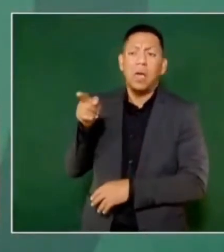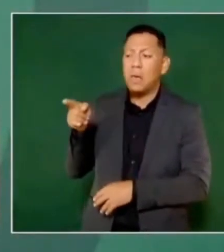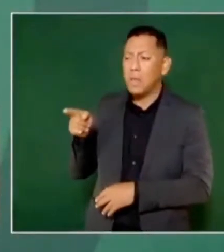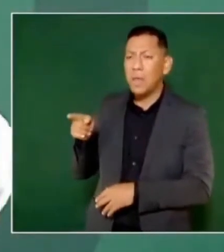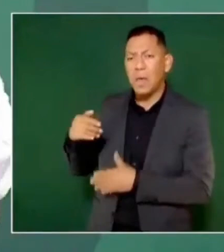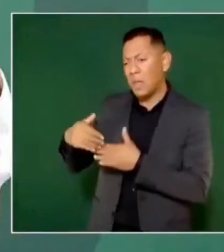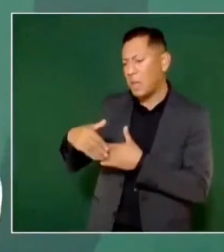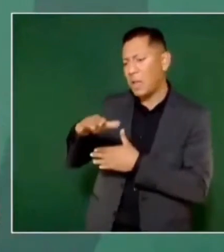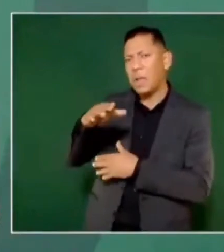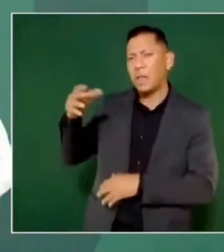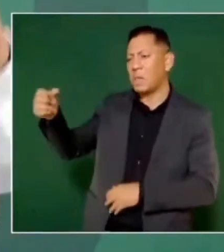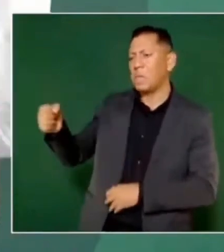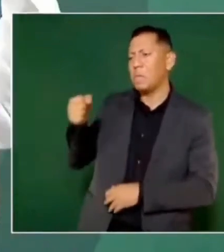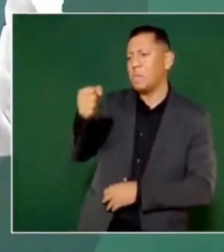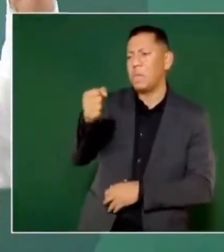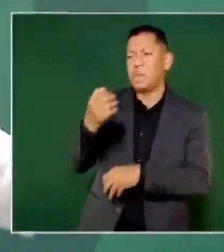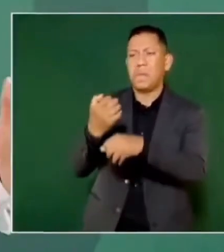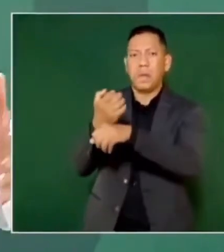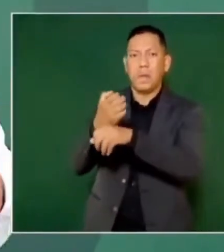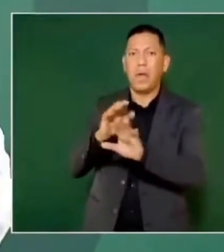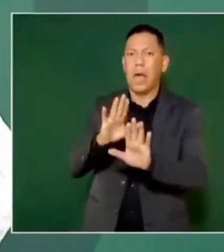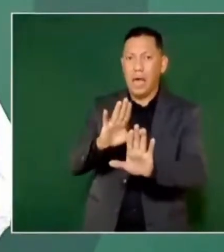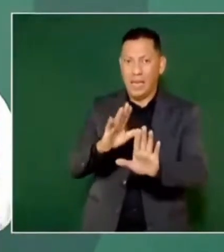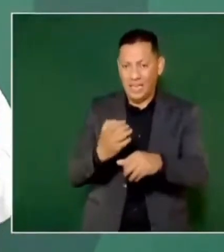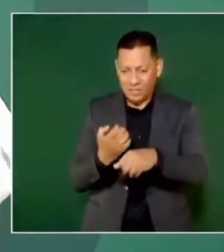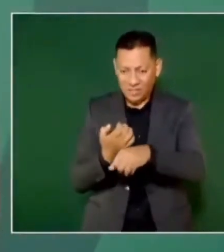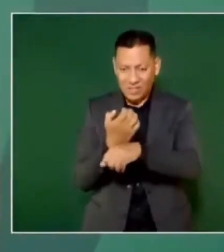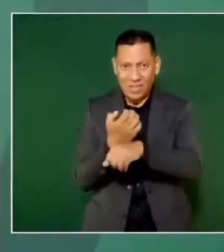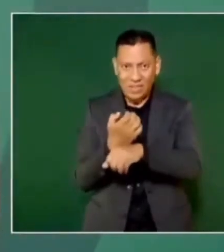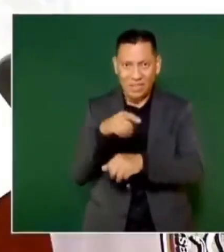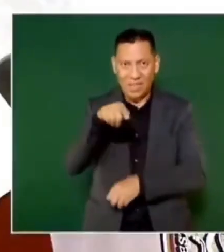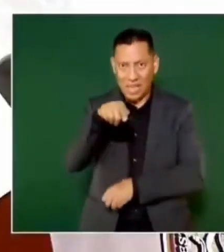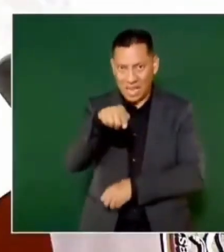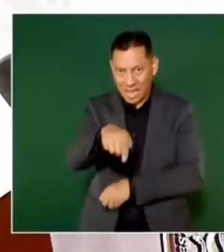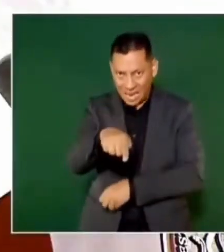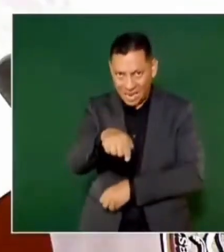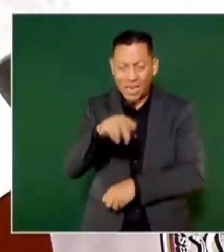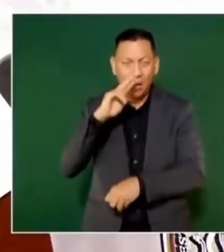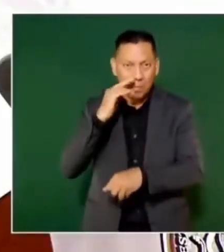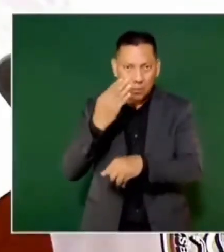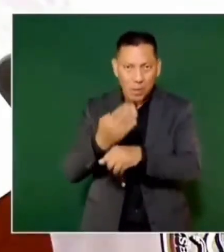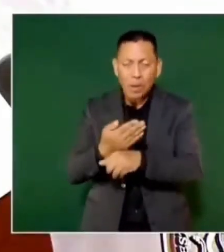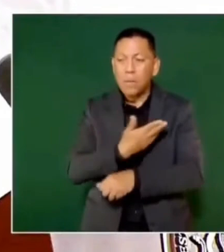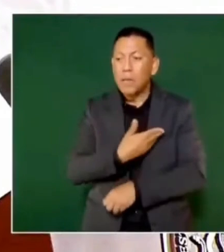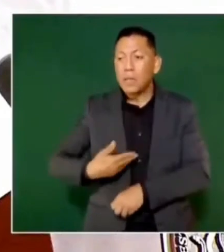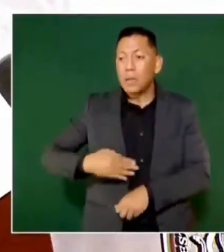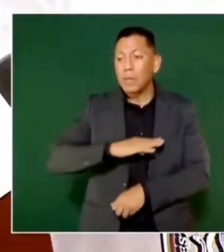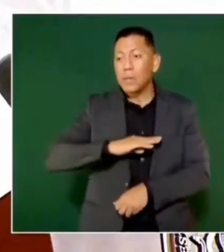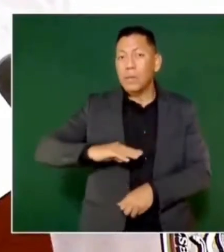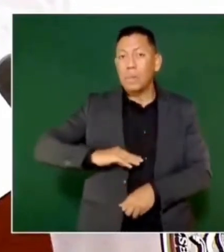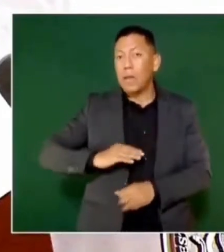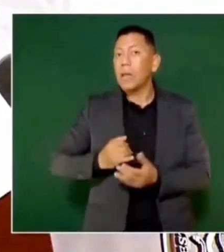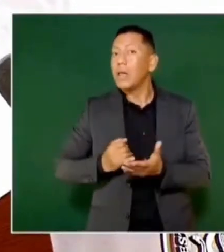Y los gobernadores ponen a los presidentes municipales y a los diputados locales.